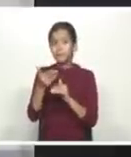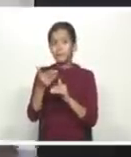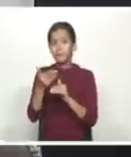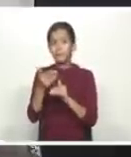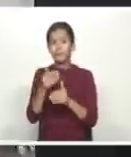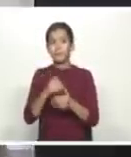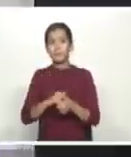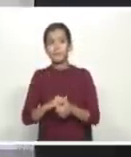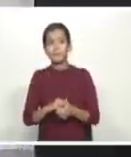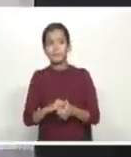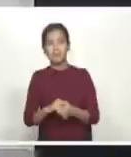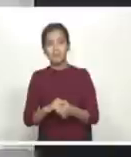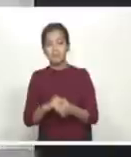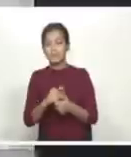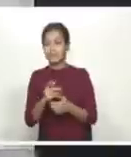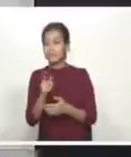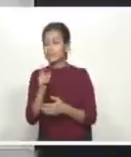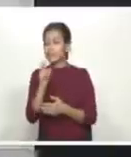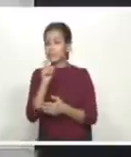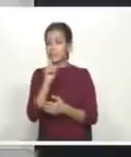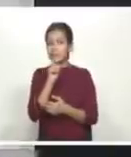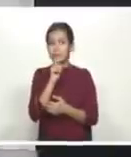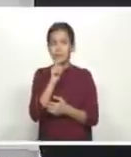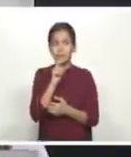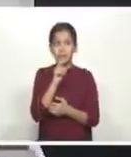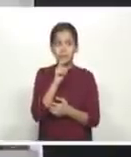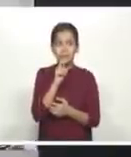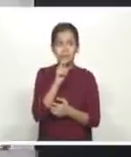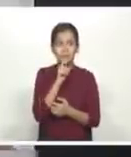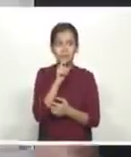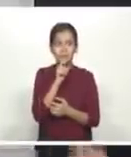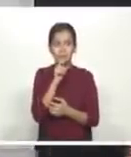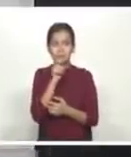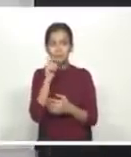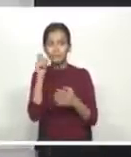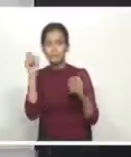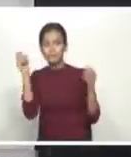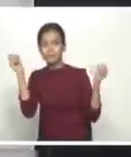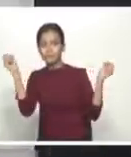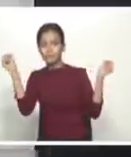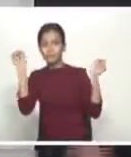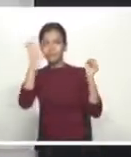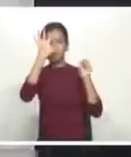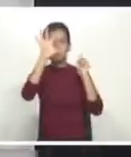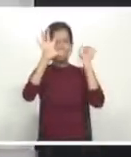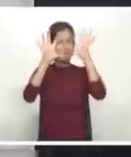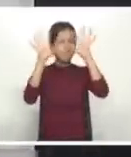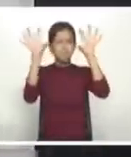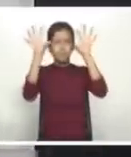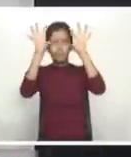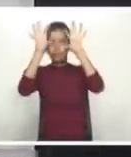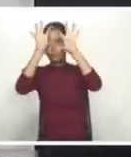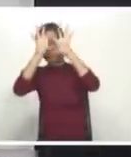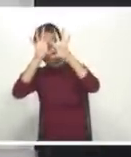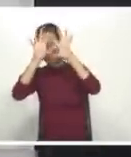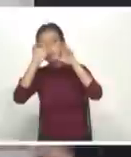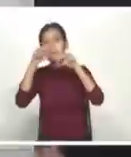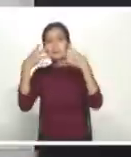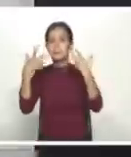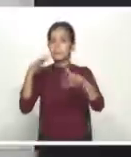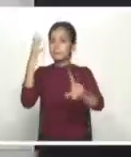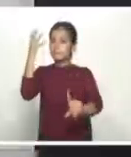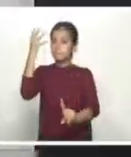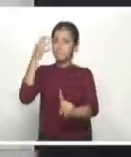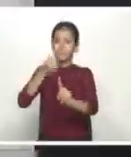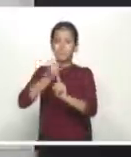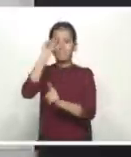estar oscuro, con lluvia, con nubes, ¿verdad? Porque se había caído todo. Había llegado un golpe de Estado que no